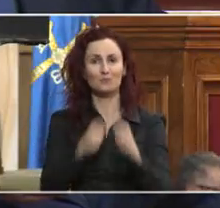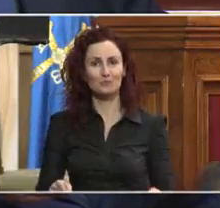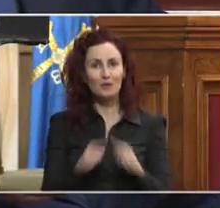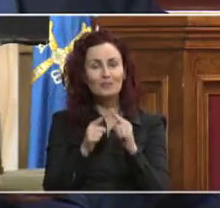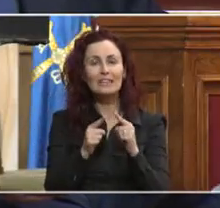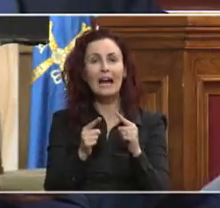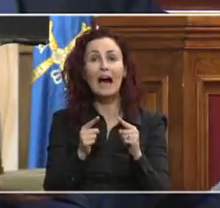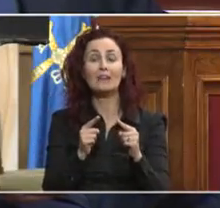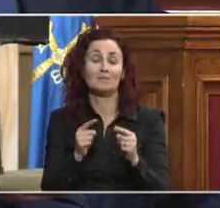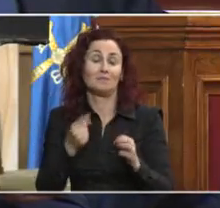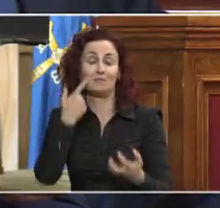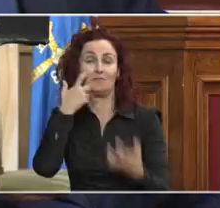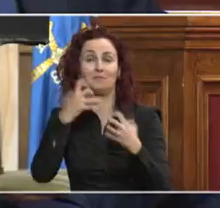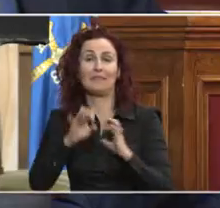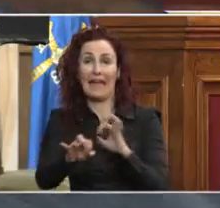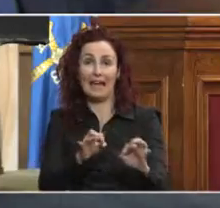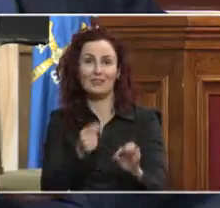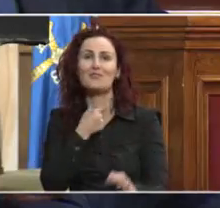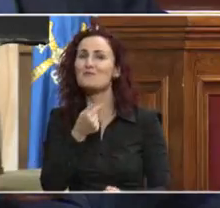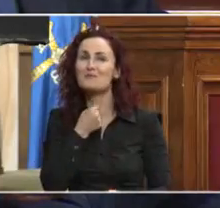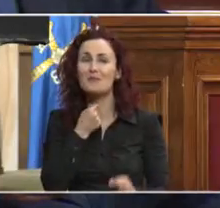arte dramático y del humor.